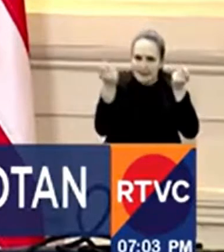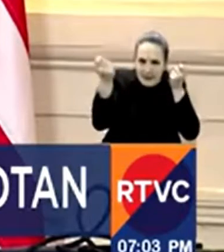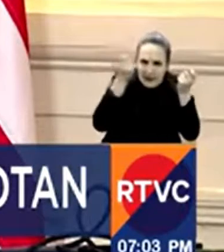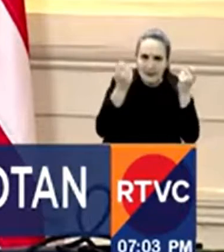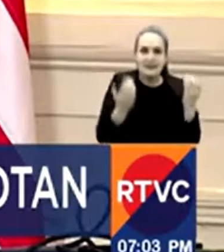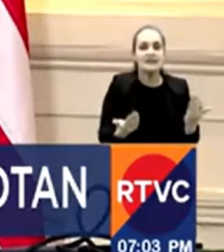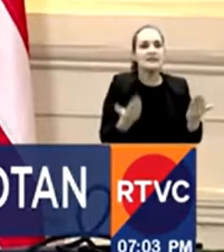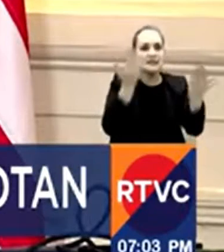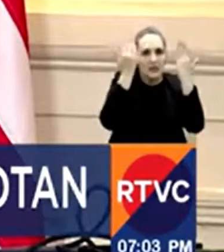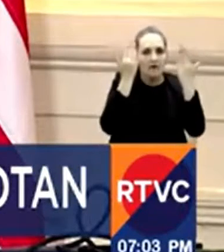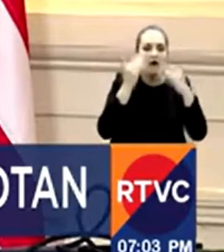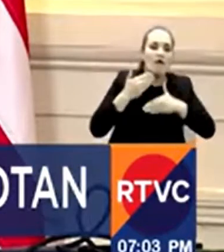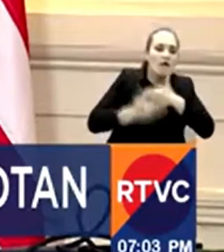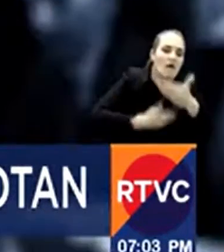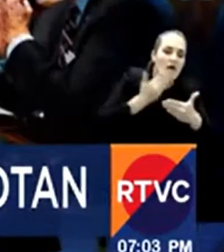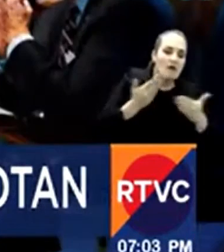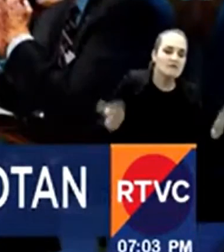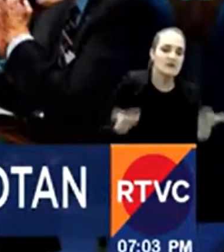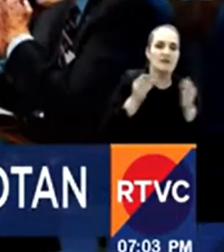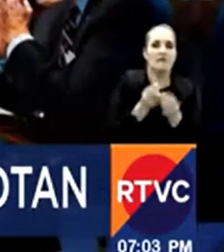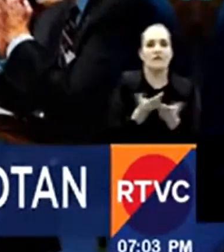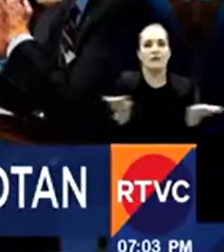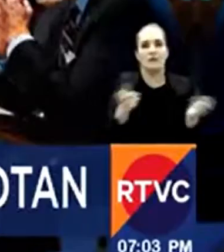traer beneficios para nuestros ciudadanos.